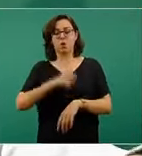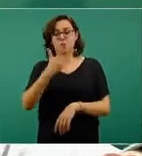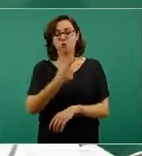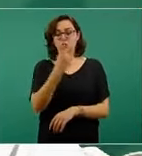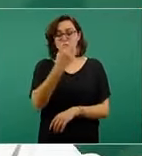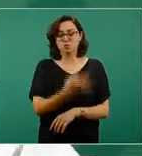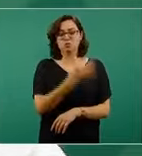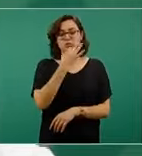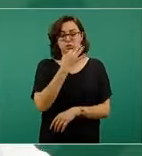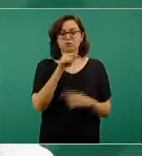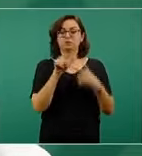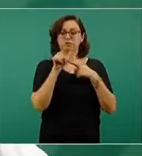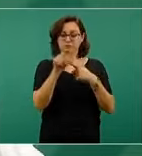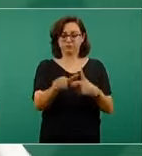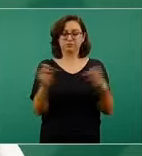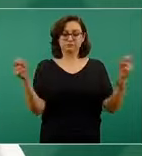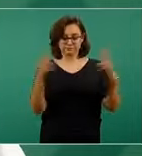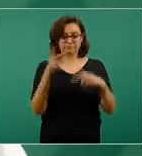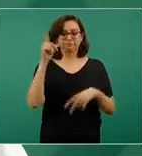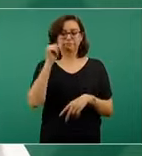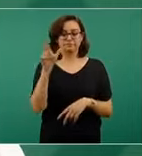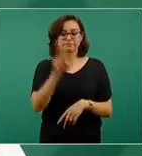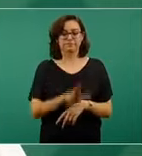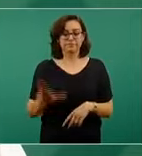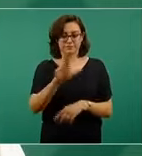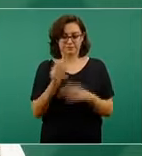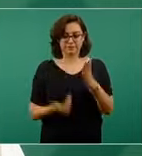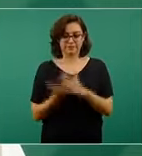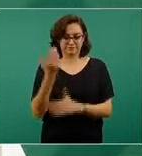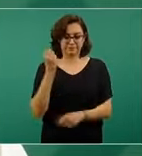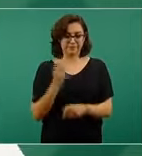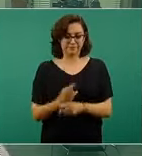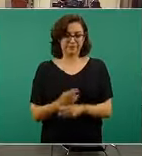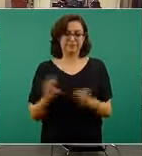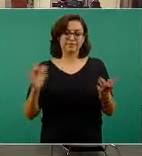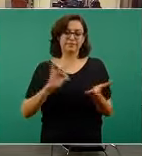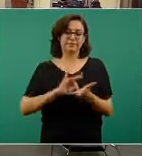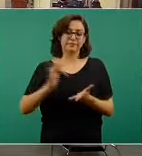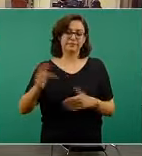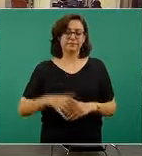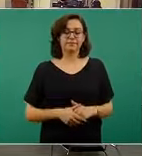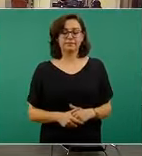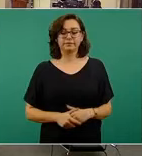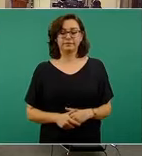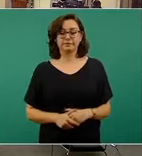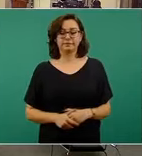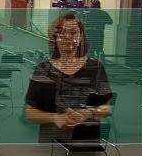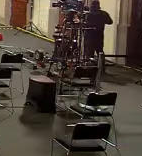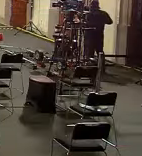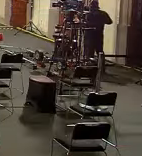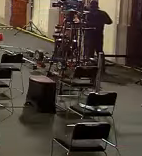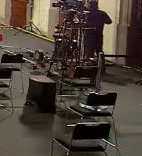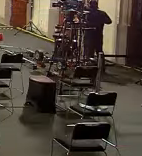20:01. Seguimos, nos vemos mañana martes, Pulso de la Salud. Gracias. Muchas gracias.